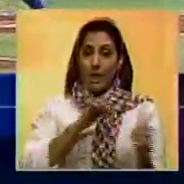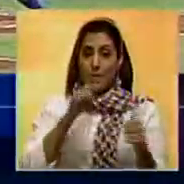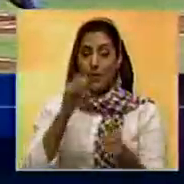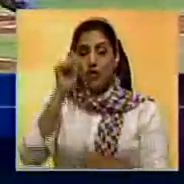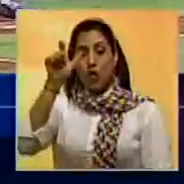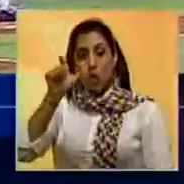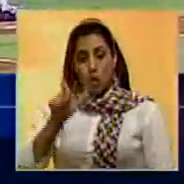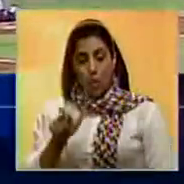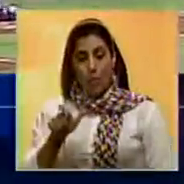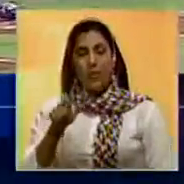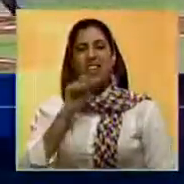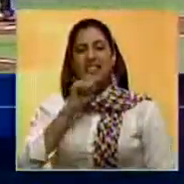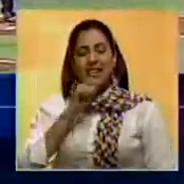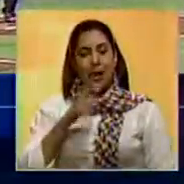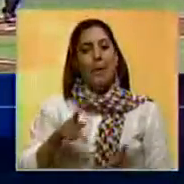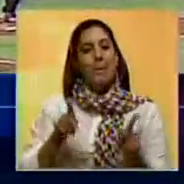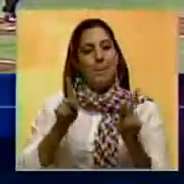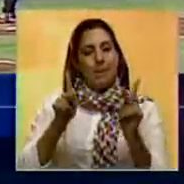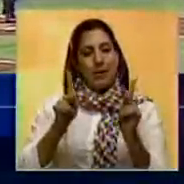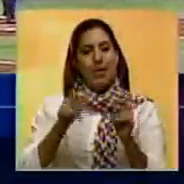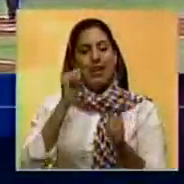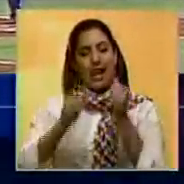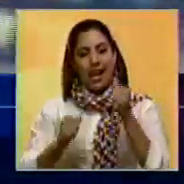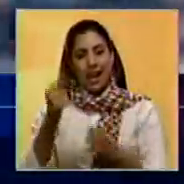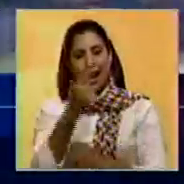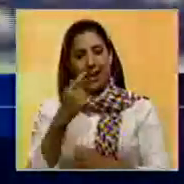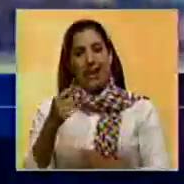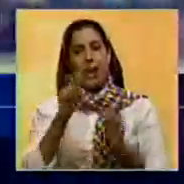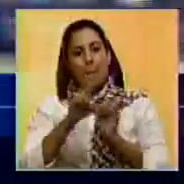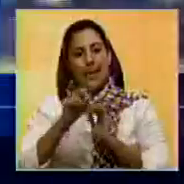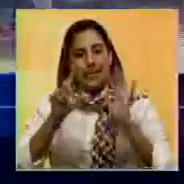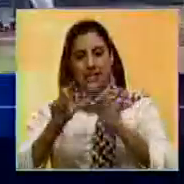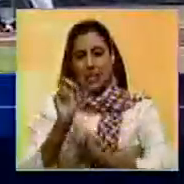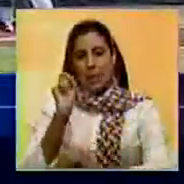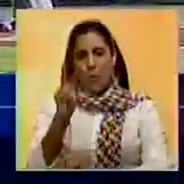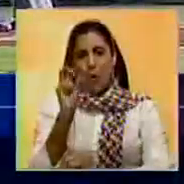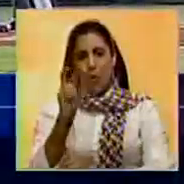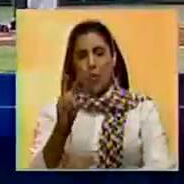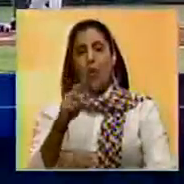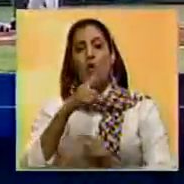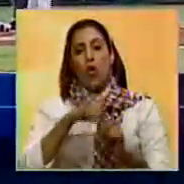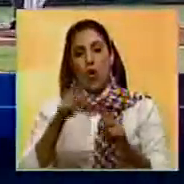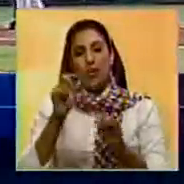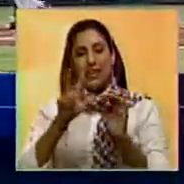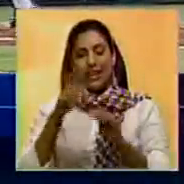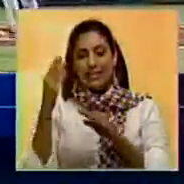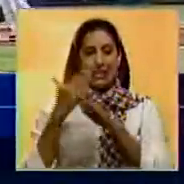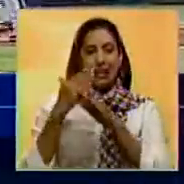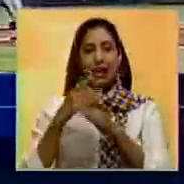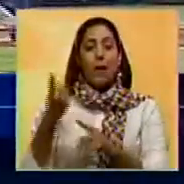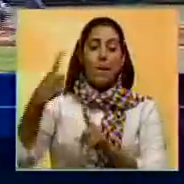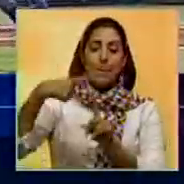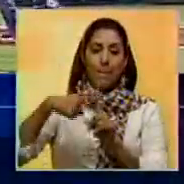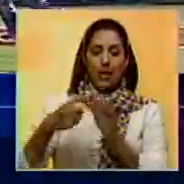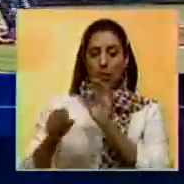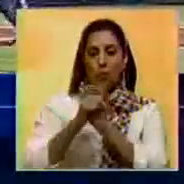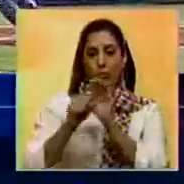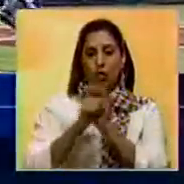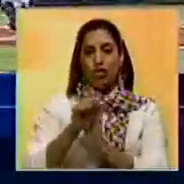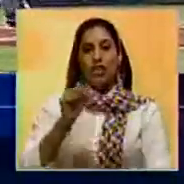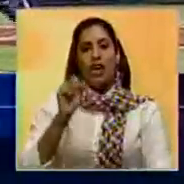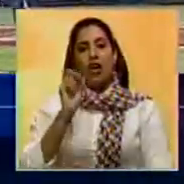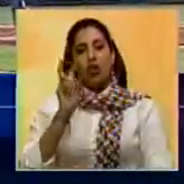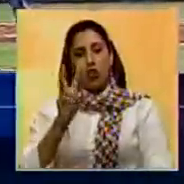Félix Hernández, quien permitió par de carreras tras 27 lanzamientos, 13 en zona de strikes. Además, se ponchó y dio